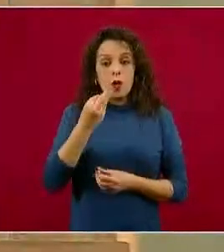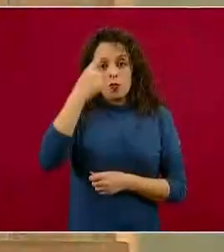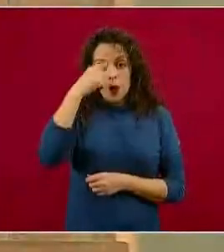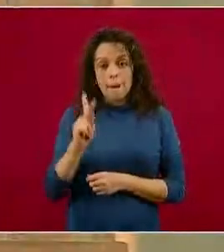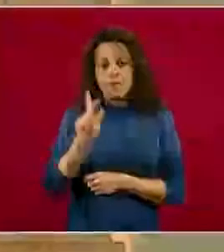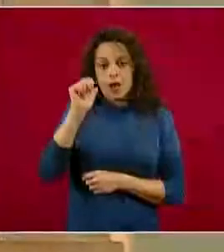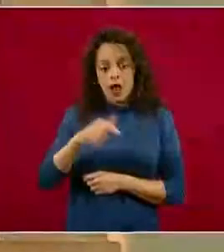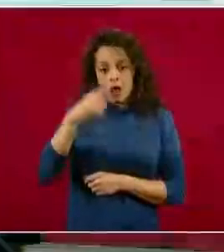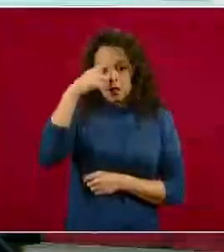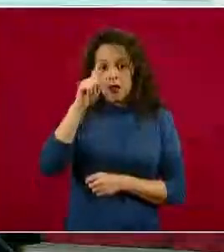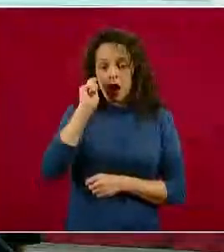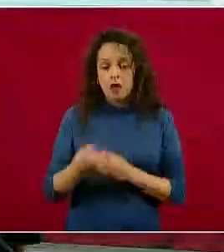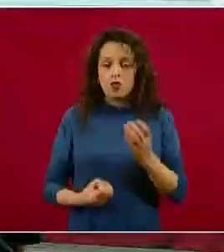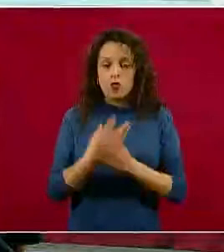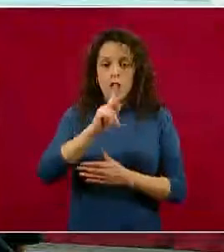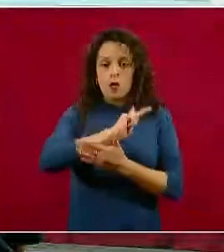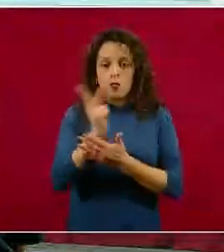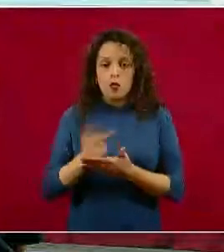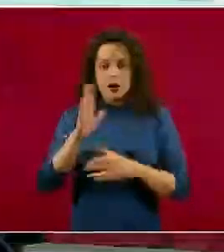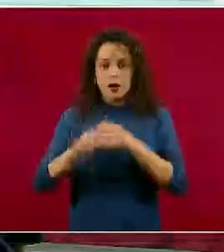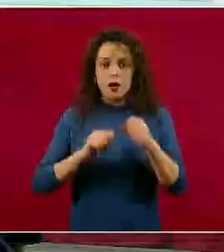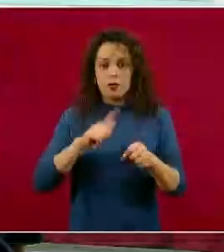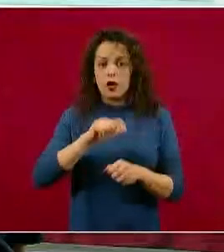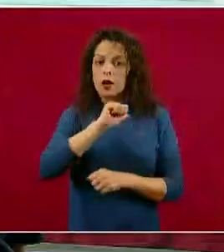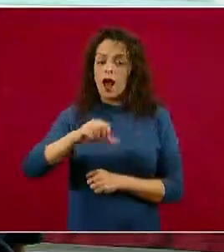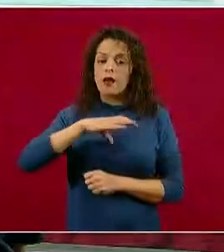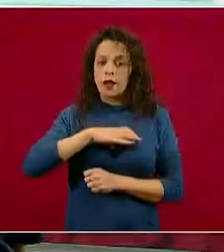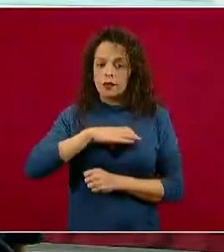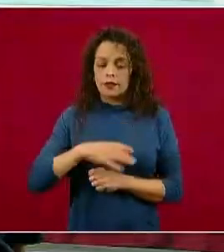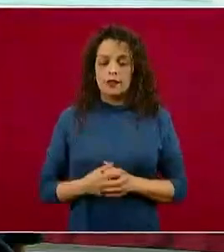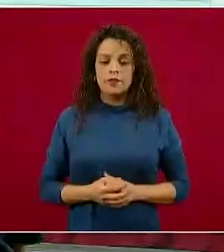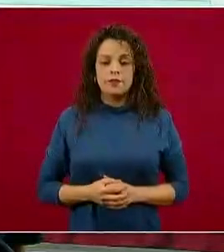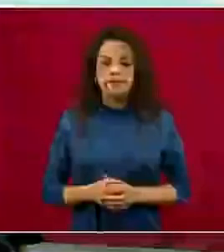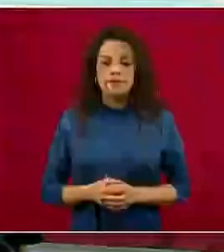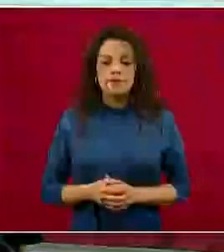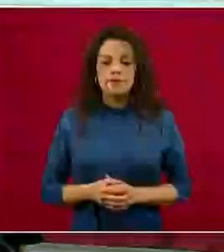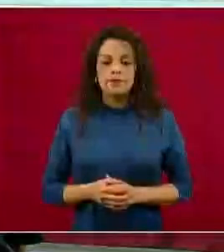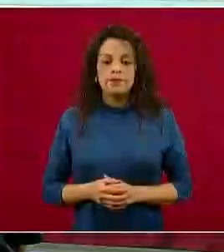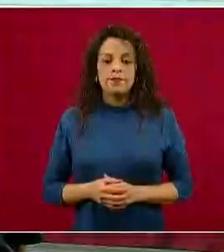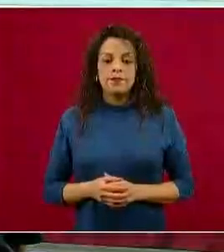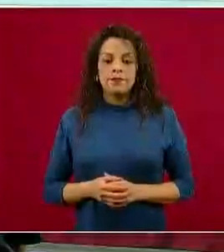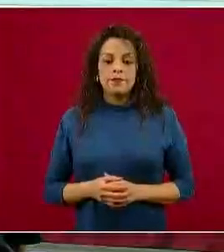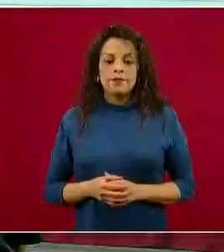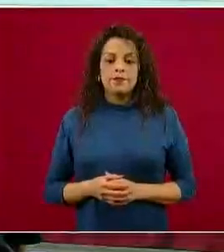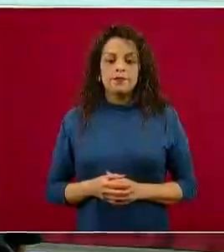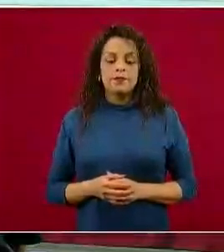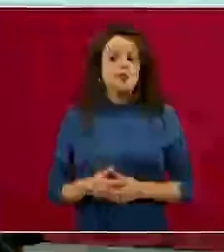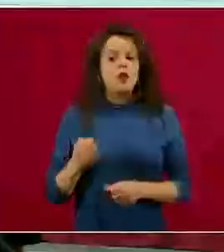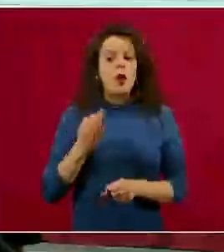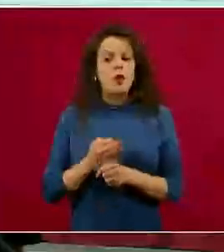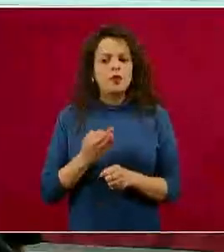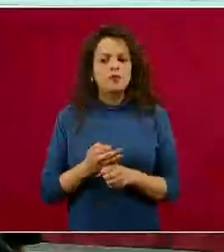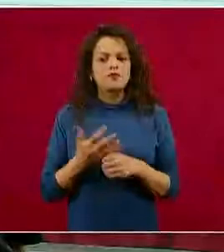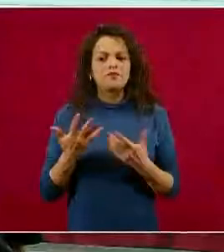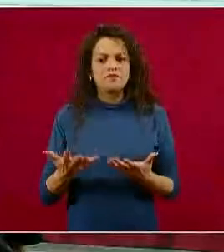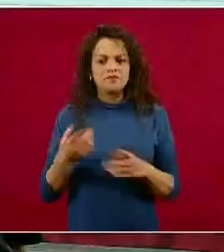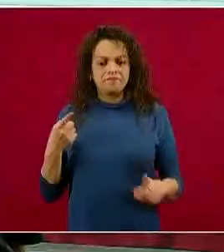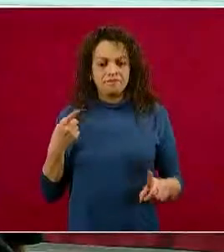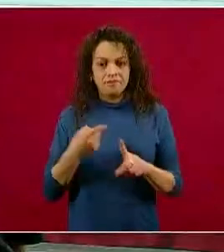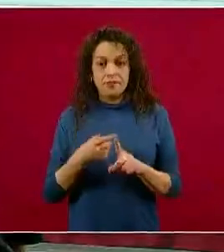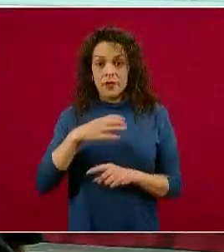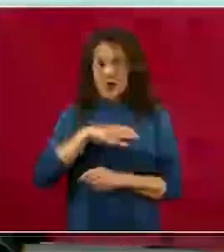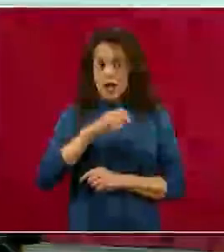planeación e implementación del nuevo Programa Nacional de Cáncer. La siguiente, por favor. Ahora, vamos a dedicar esto al cáncer mama y